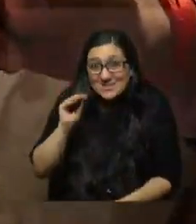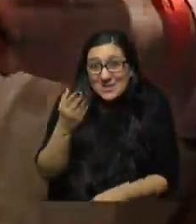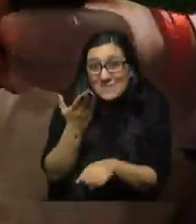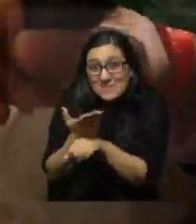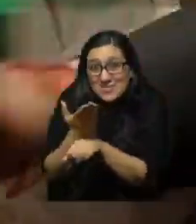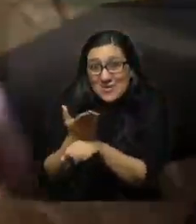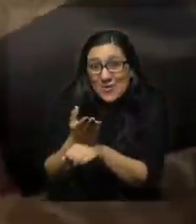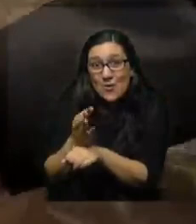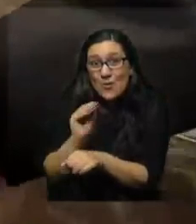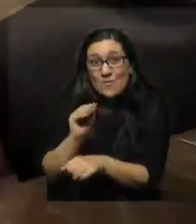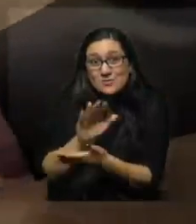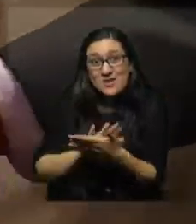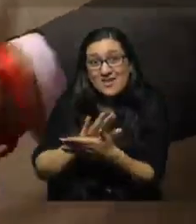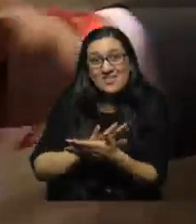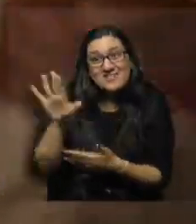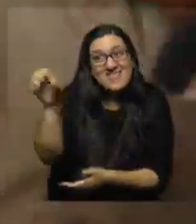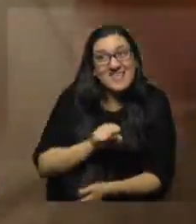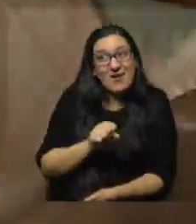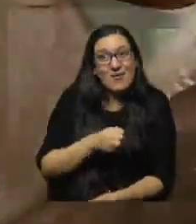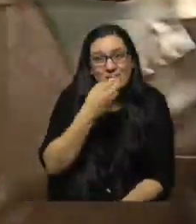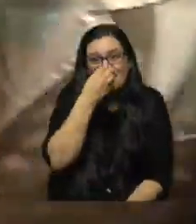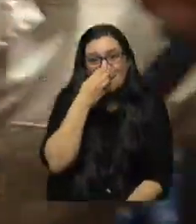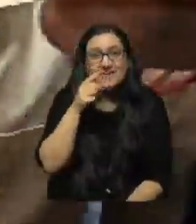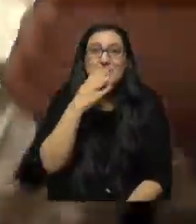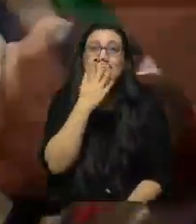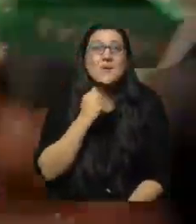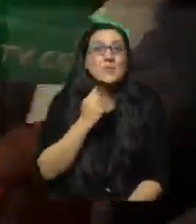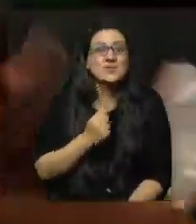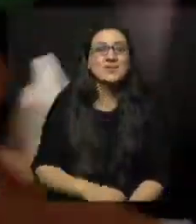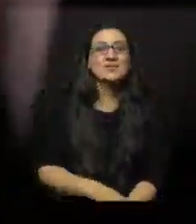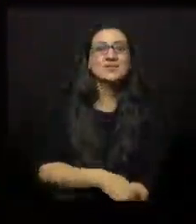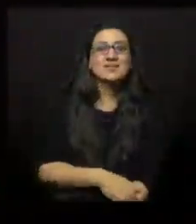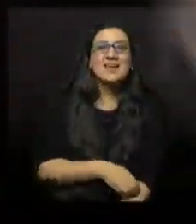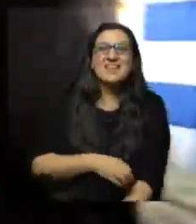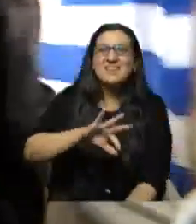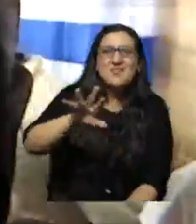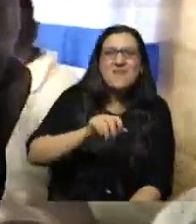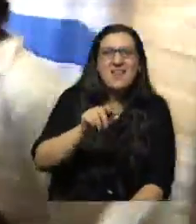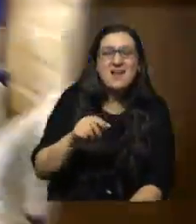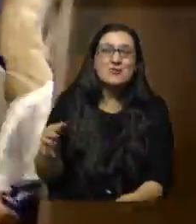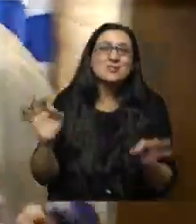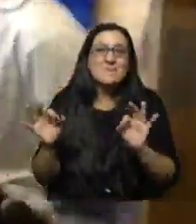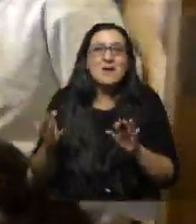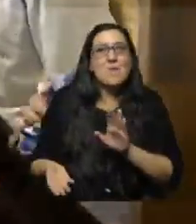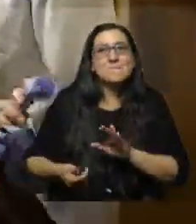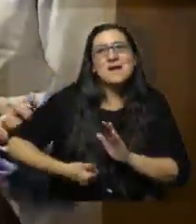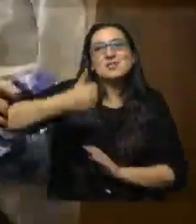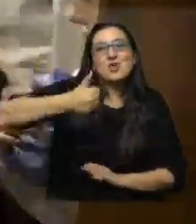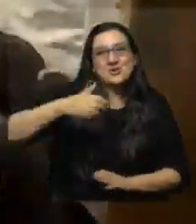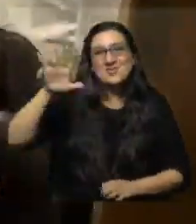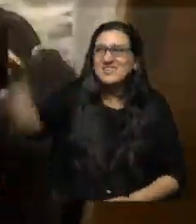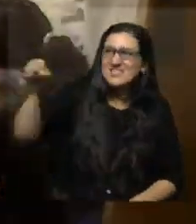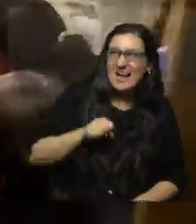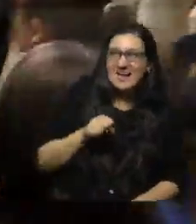la escuela, no le avisó nada. Sí. Está bien. Esto me gusta. Hay que hacerle eso a los hermanos mayores. Hay que sacarle las camisetas a los